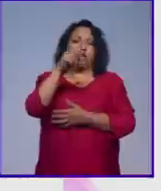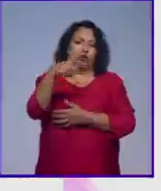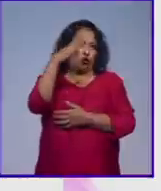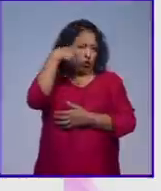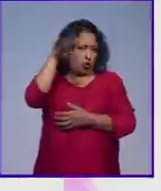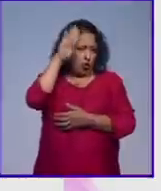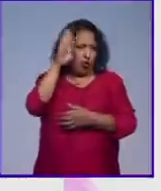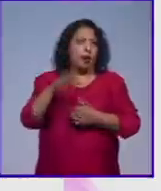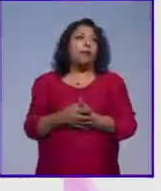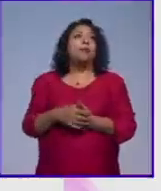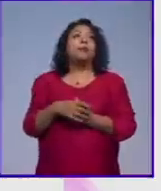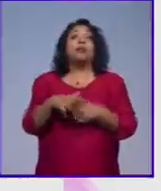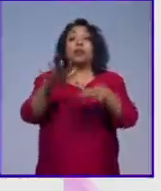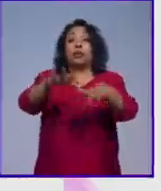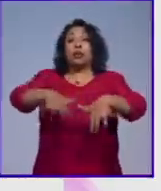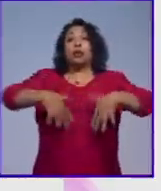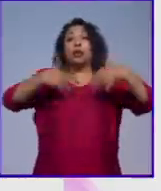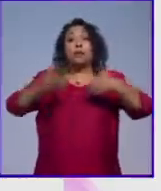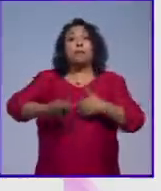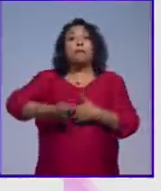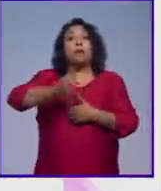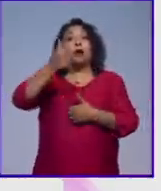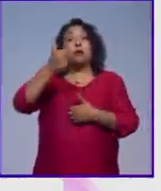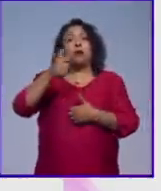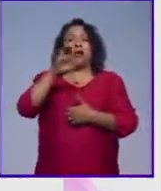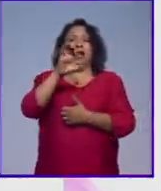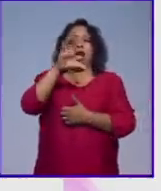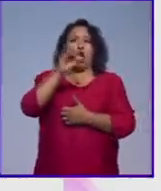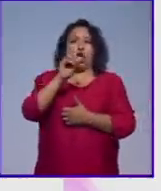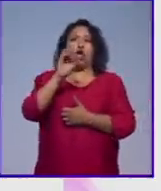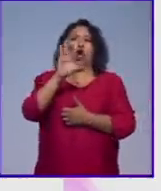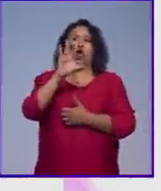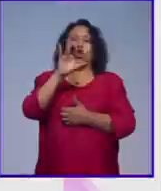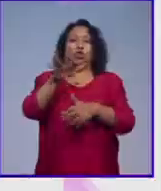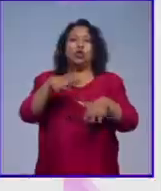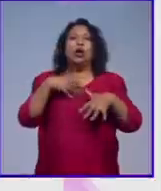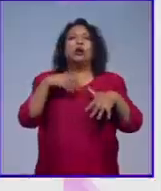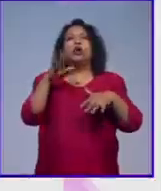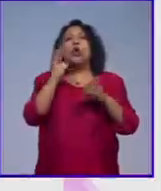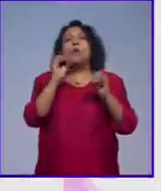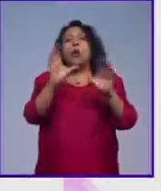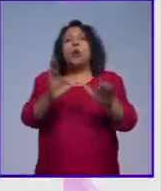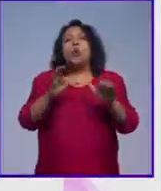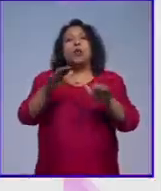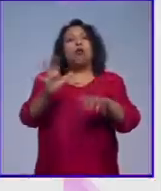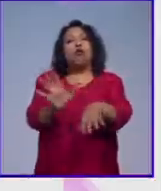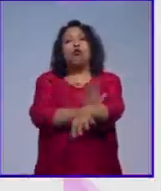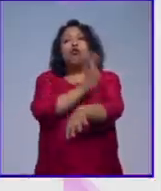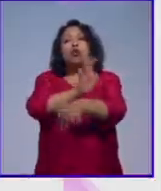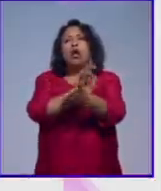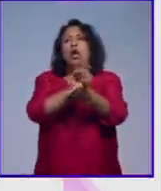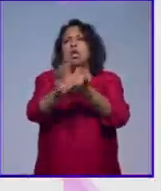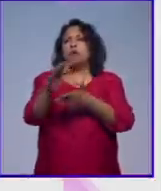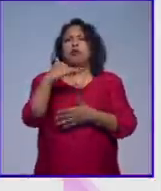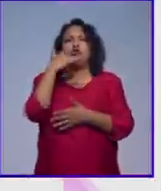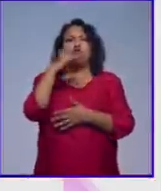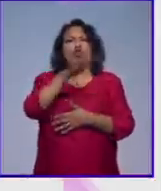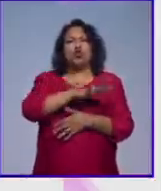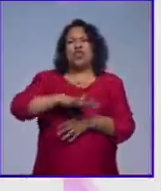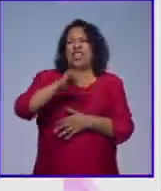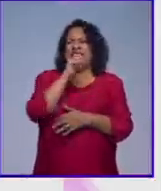país. El evento fue el primer eco-concierto porque fue operado con energía limpia y no dejó huella